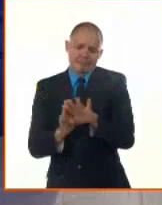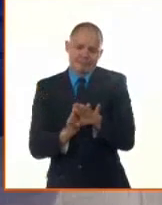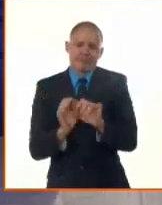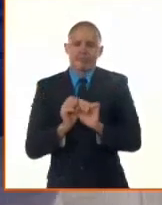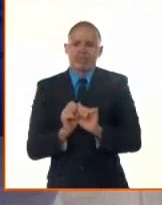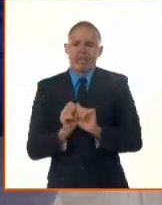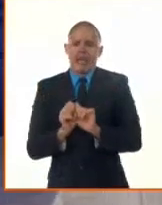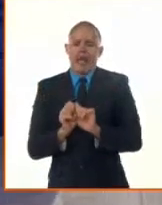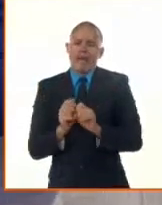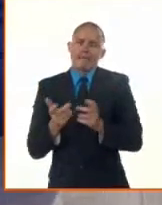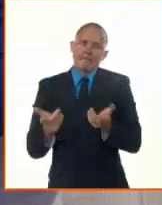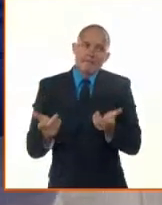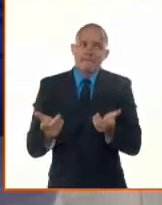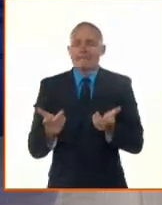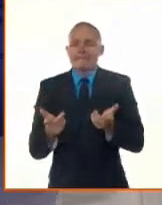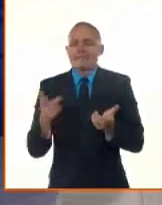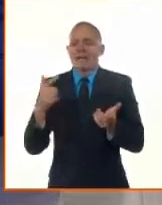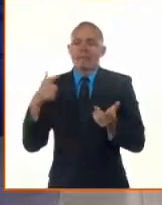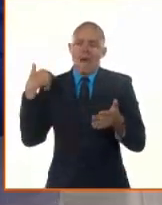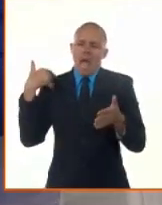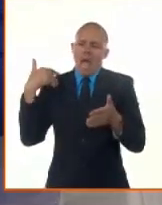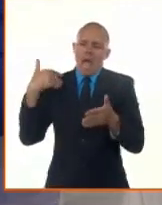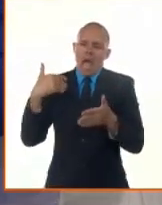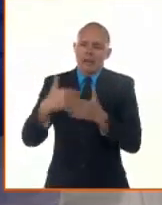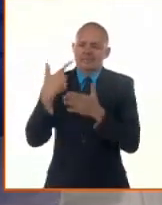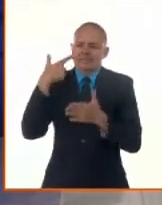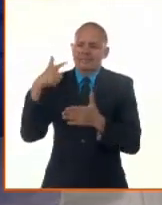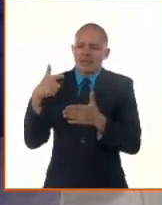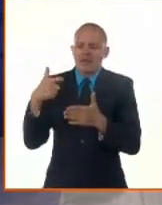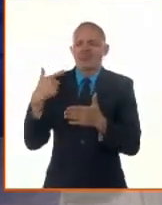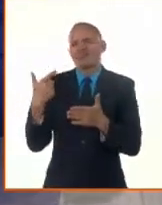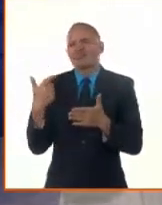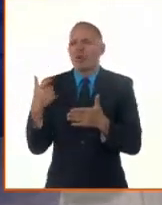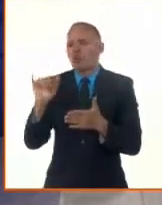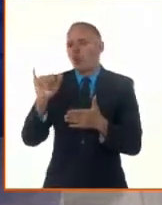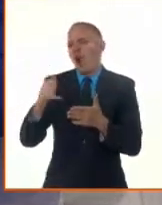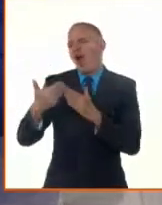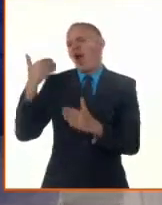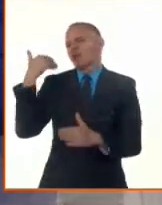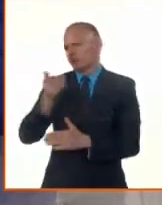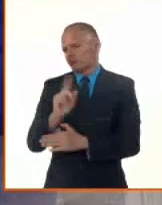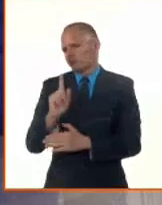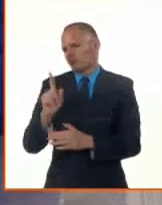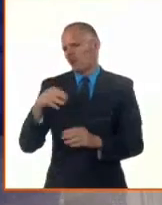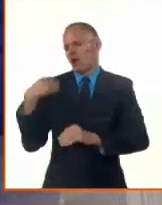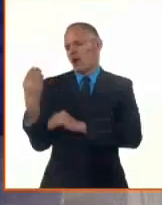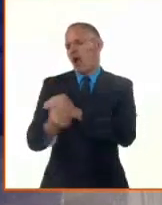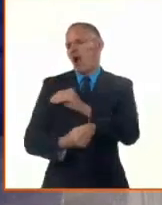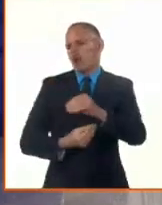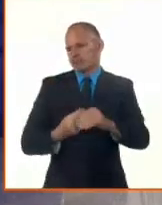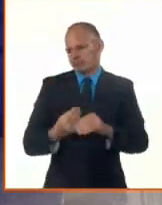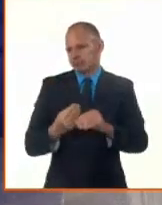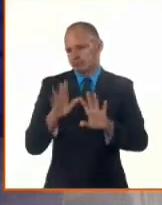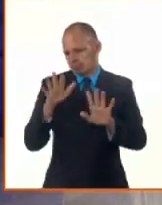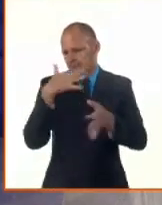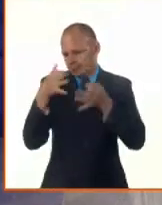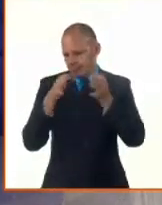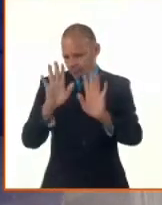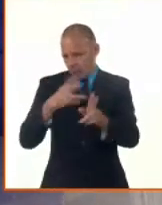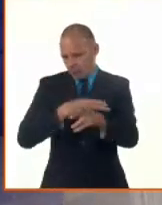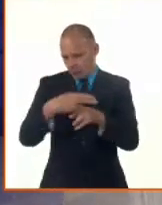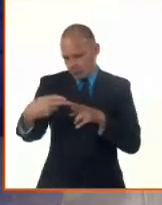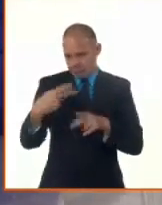ha impactado en las relaciones internacionales Arabia Saudita e Irán tienen un conflicto entre ellos